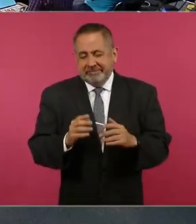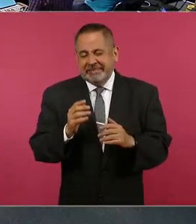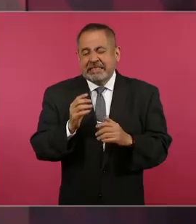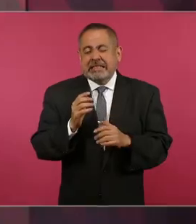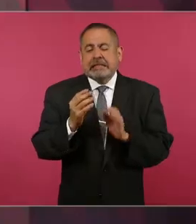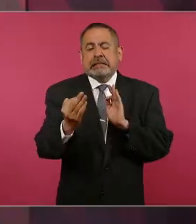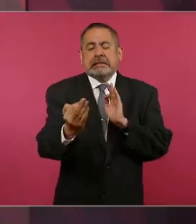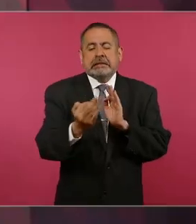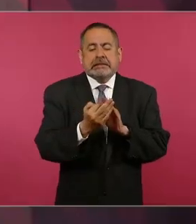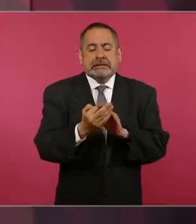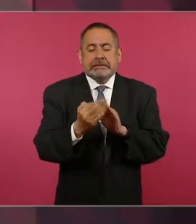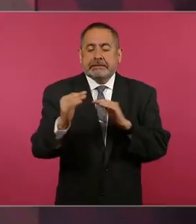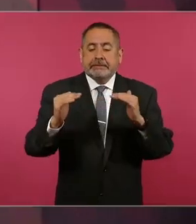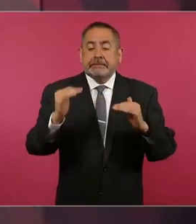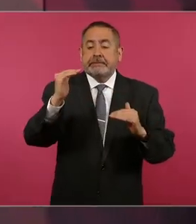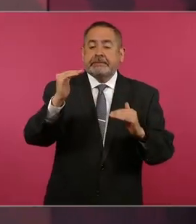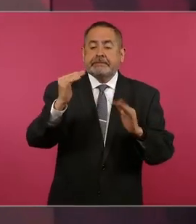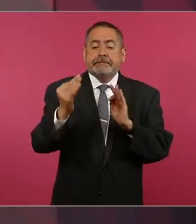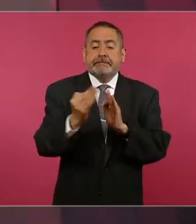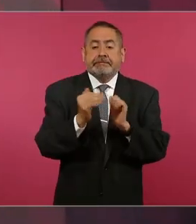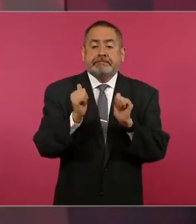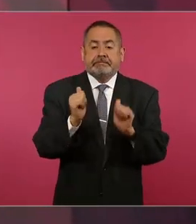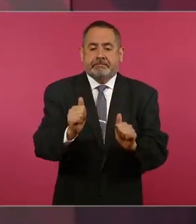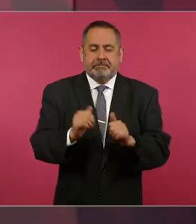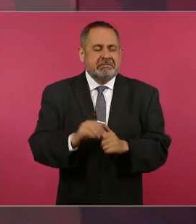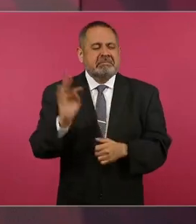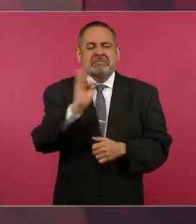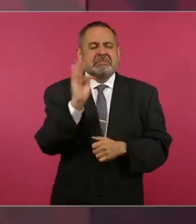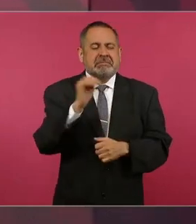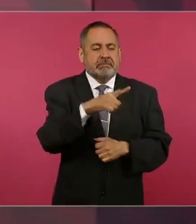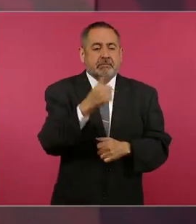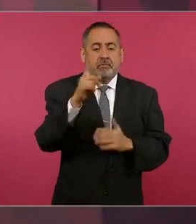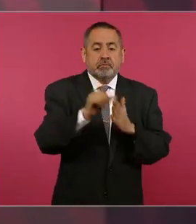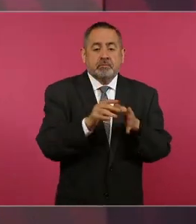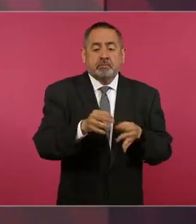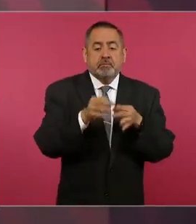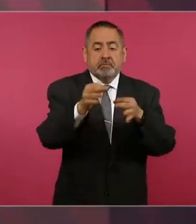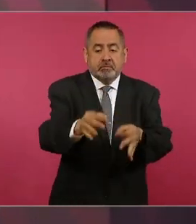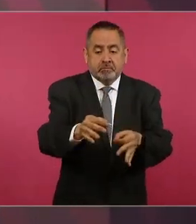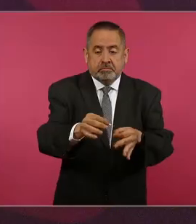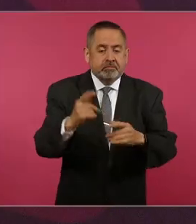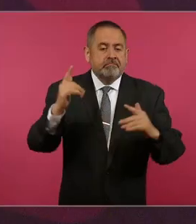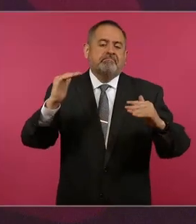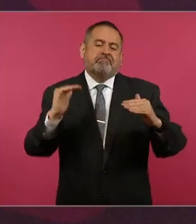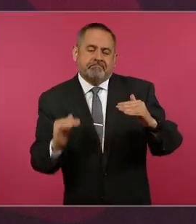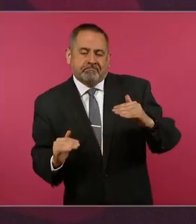más tiempo un mes más a lo mejor no hubiese yo ganado